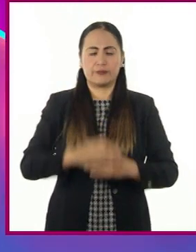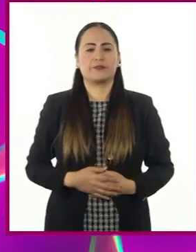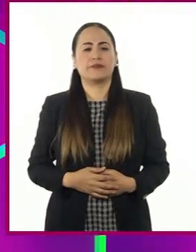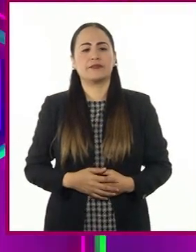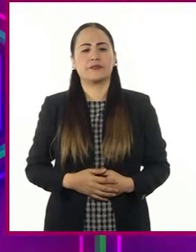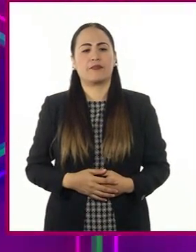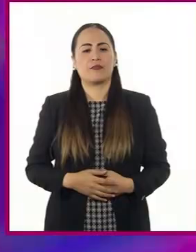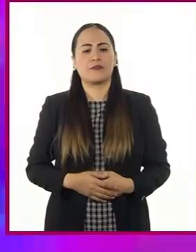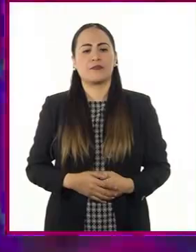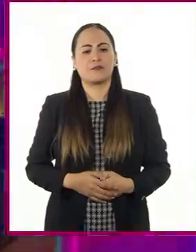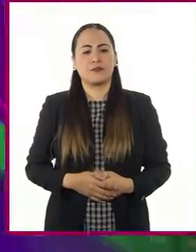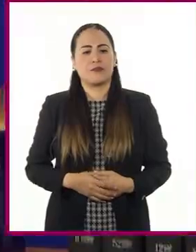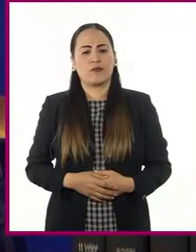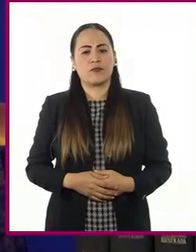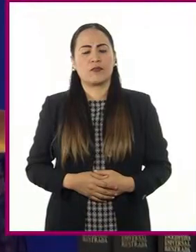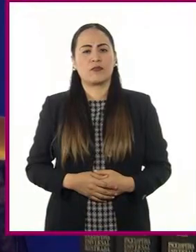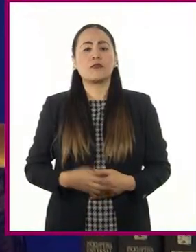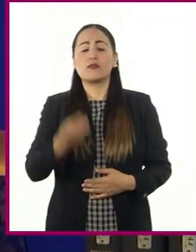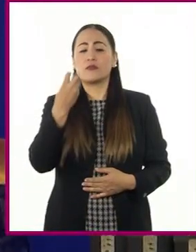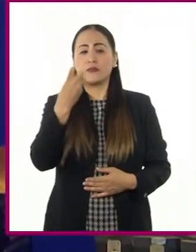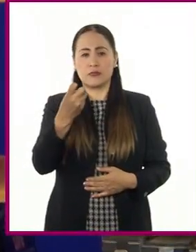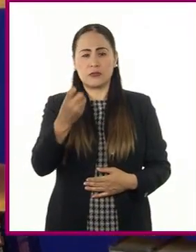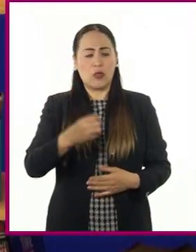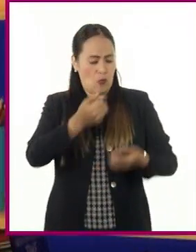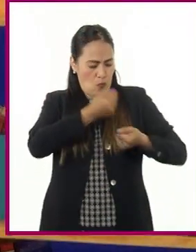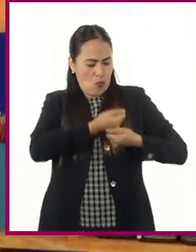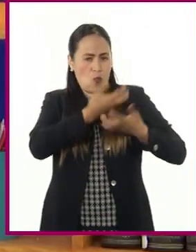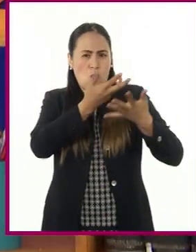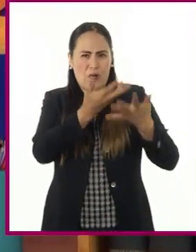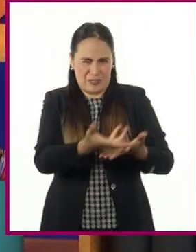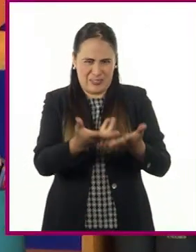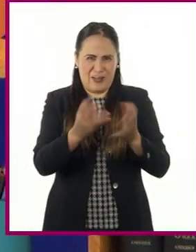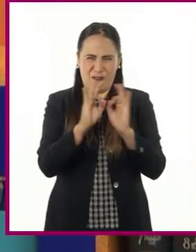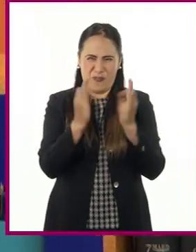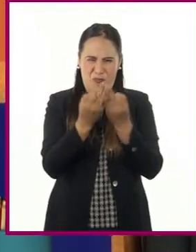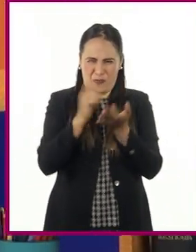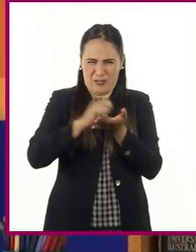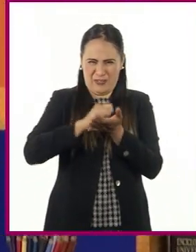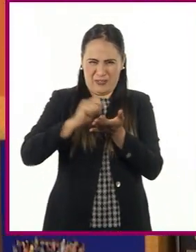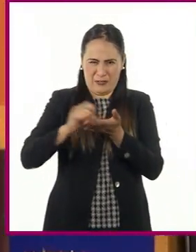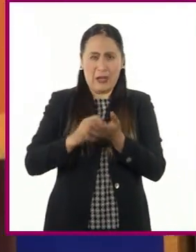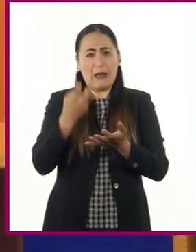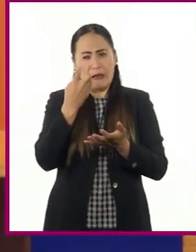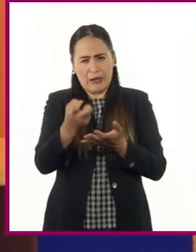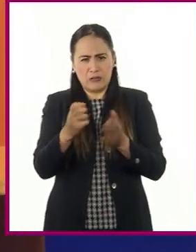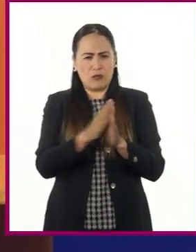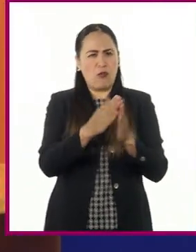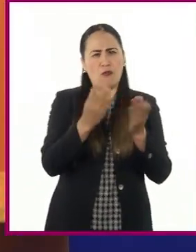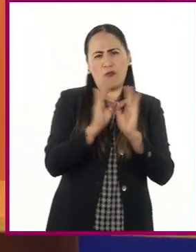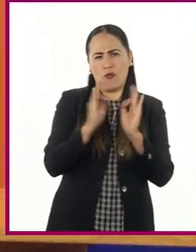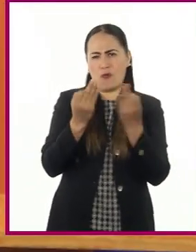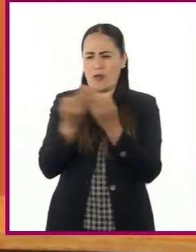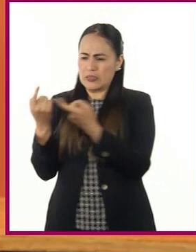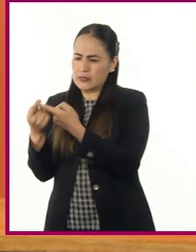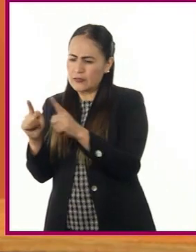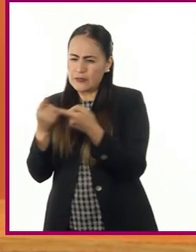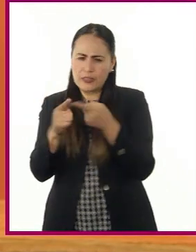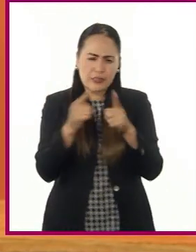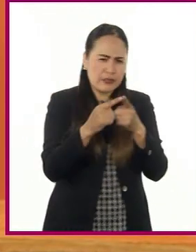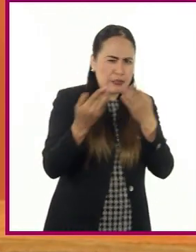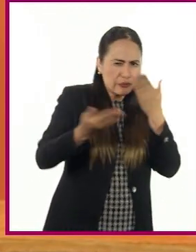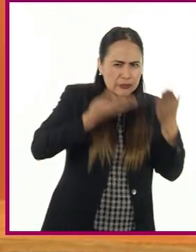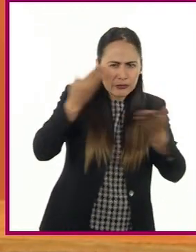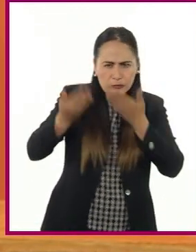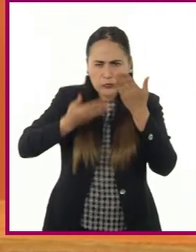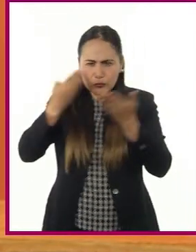específico. Por eso, al estudiar la poesía, lo hacemos a partir de corrientes literarias, porque éstas se marcan